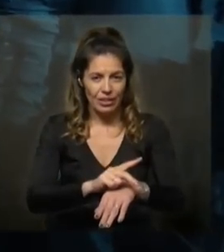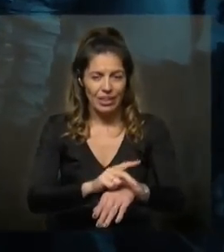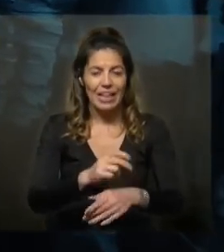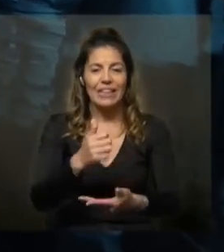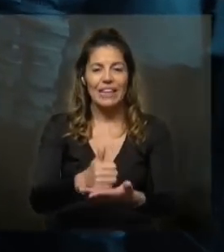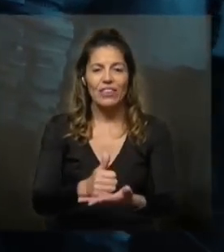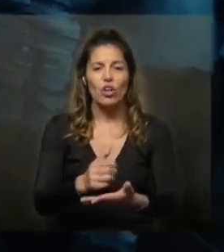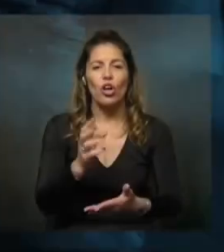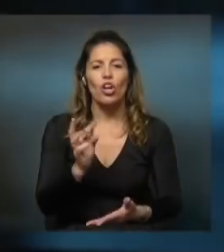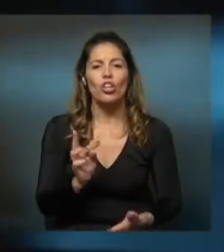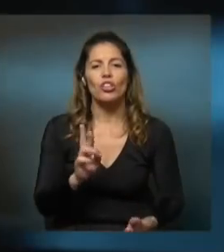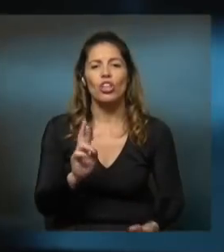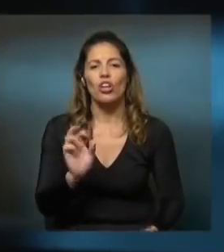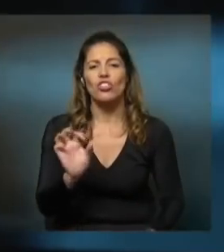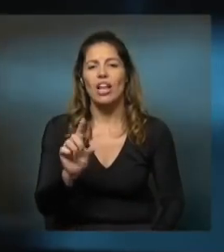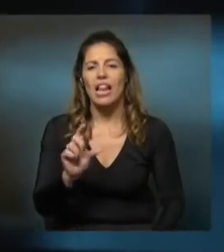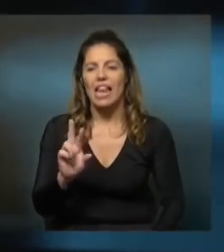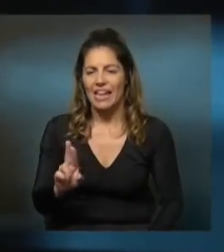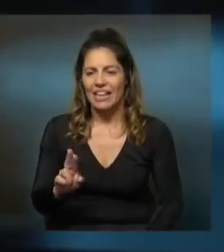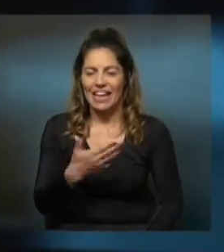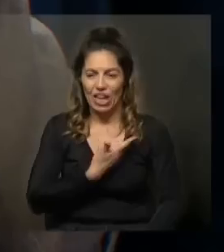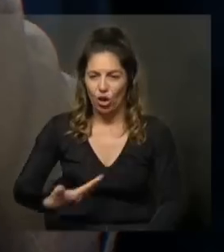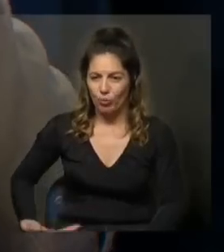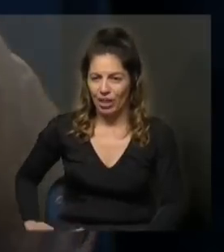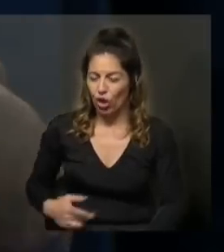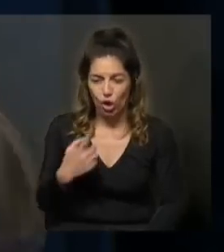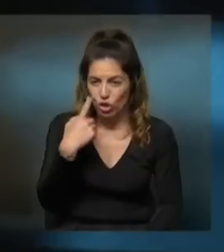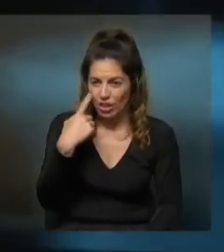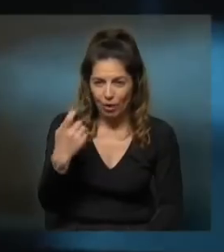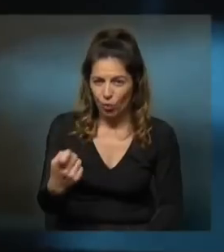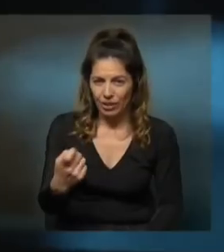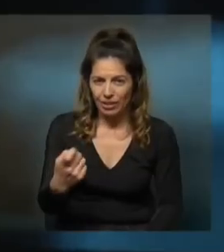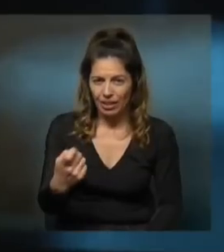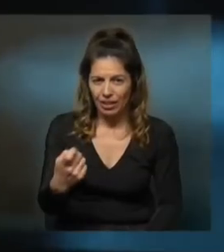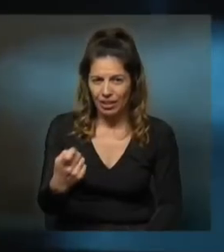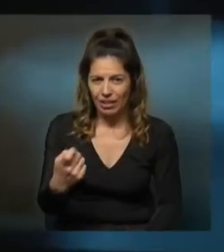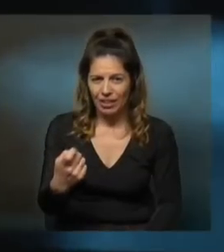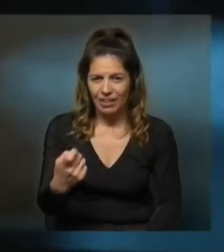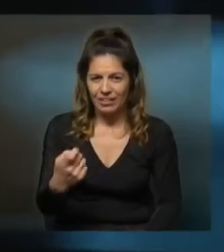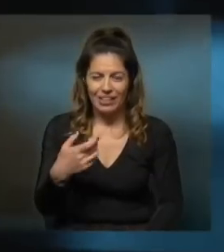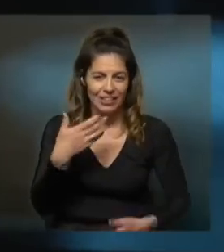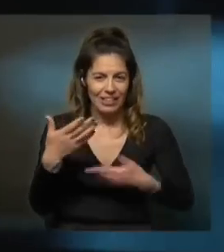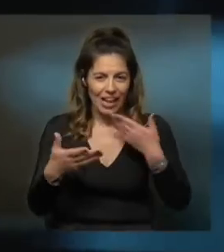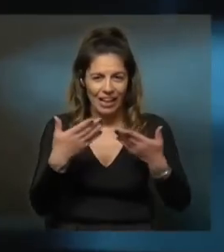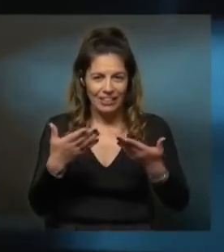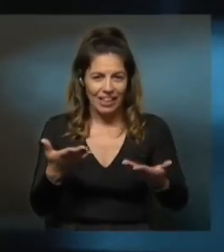y no se daban cuenta no lo van a impedir las golondrinas